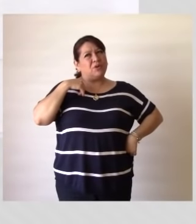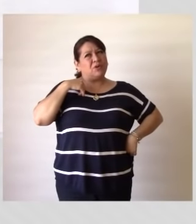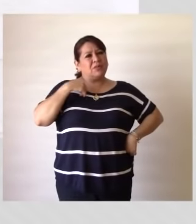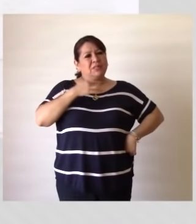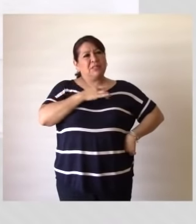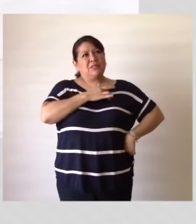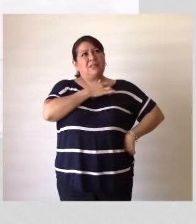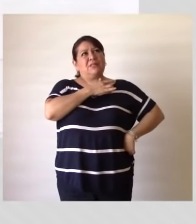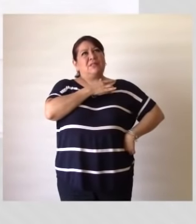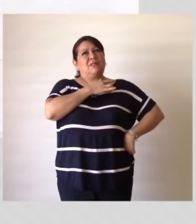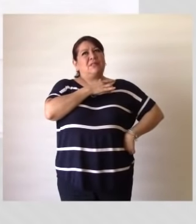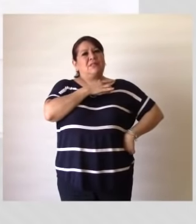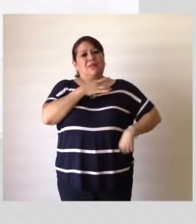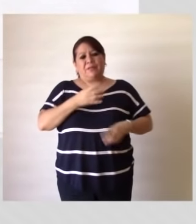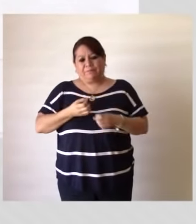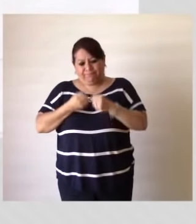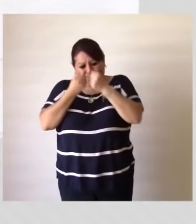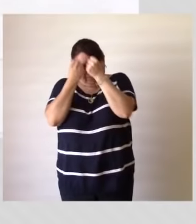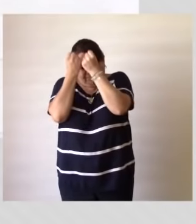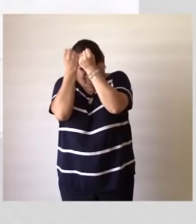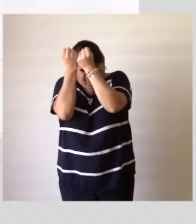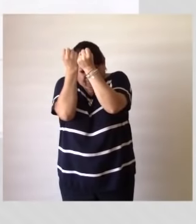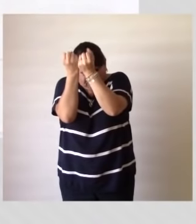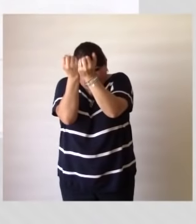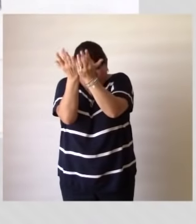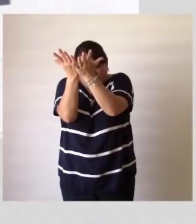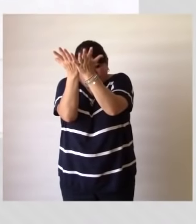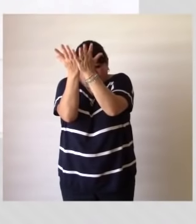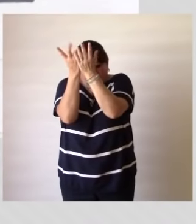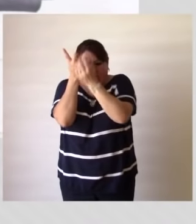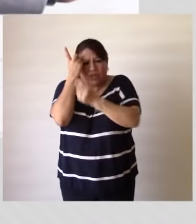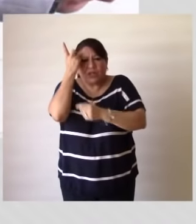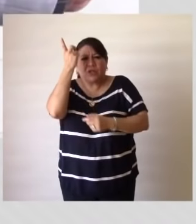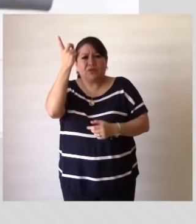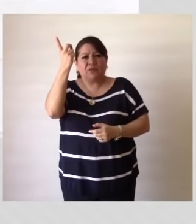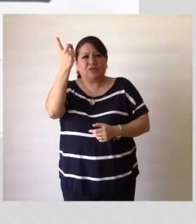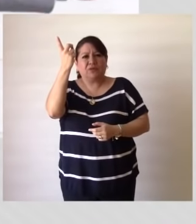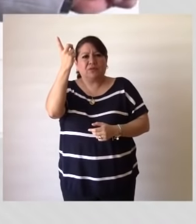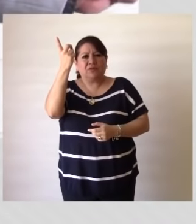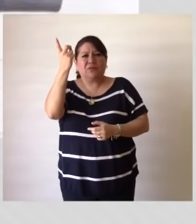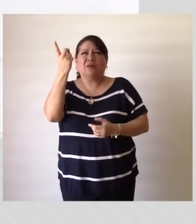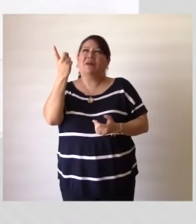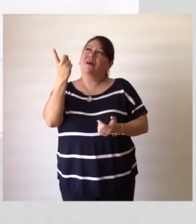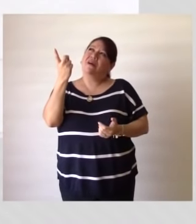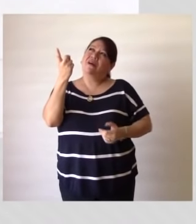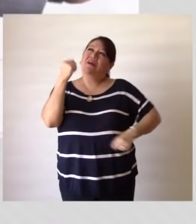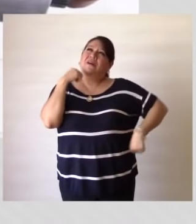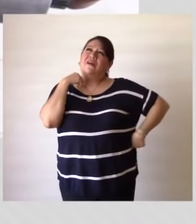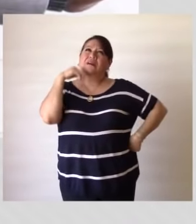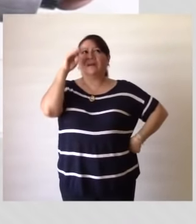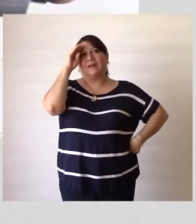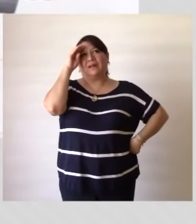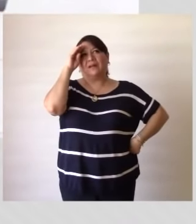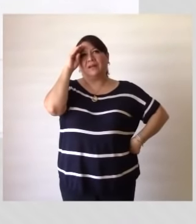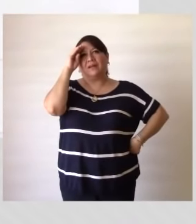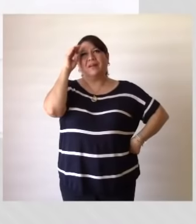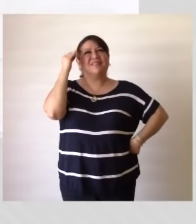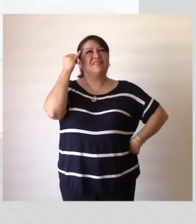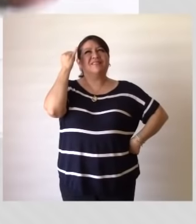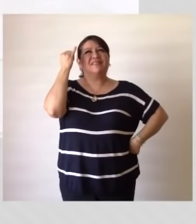dios y haces cuentas te das llegas a la idea o llegas a la cuenta de que hace muchos meses